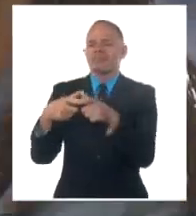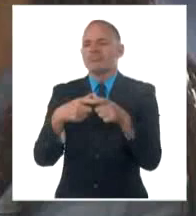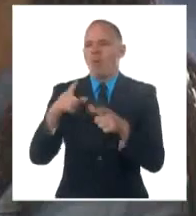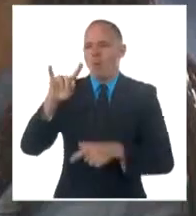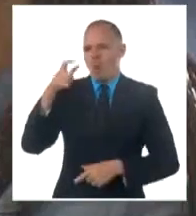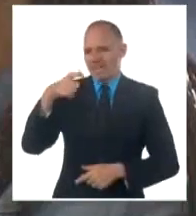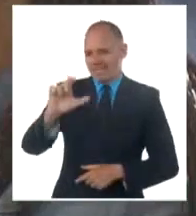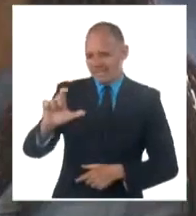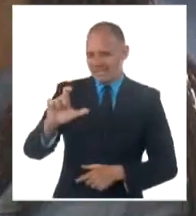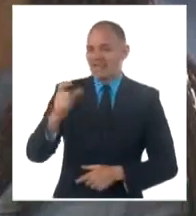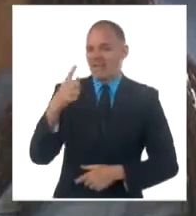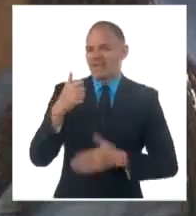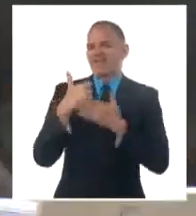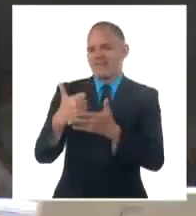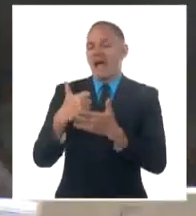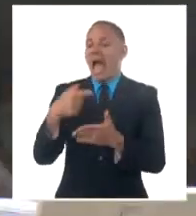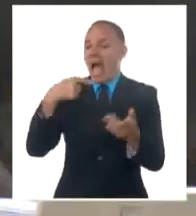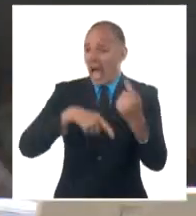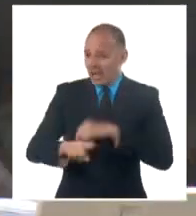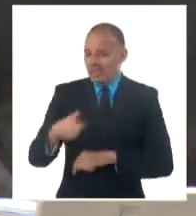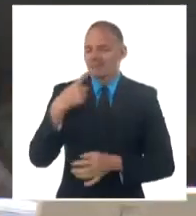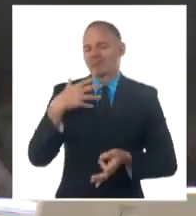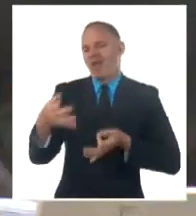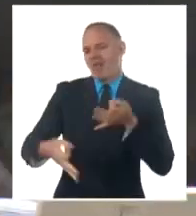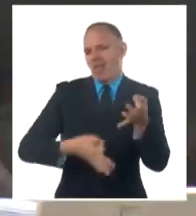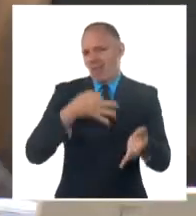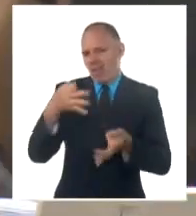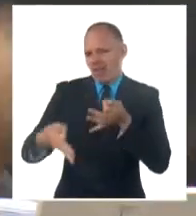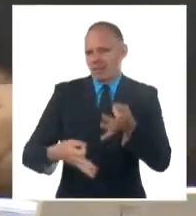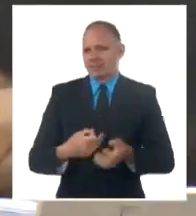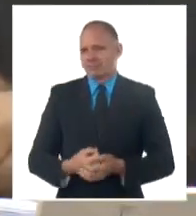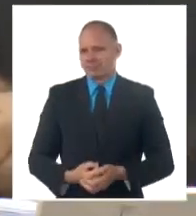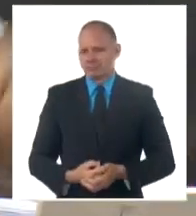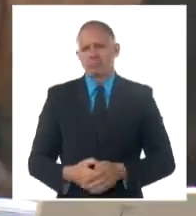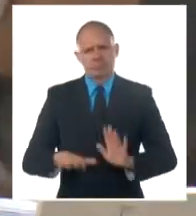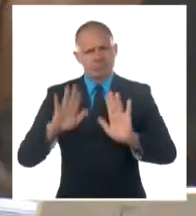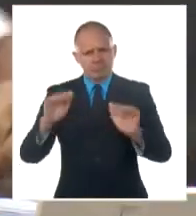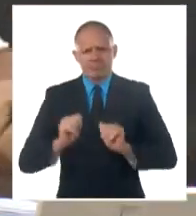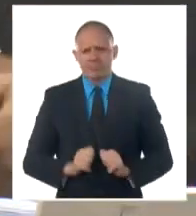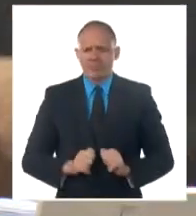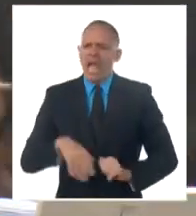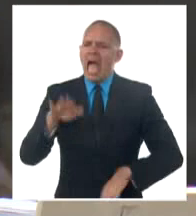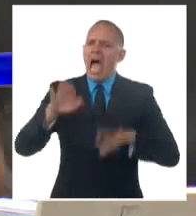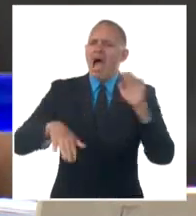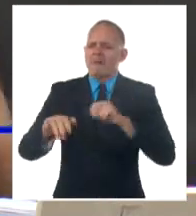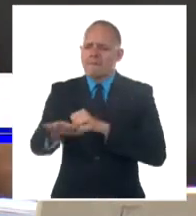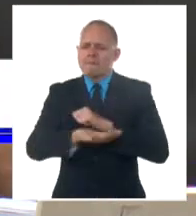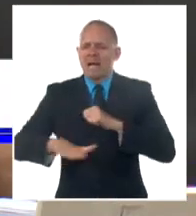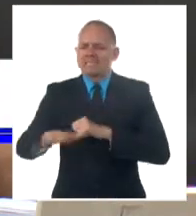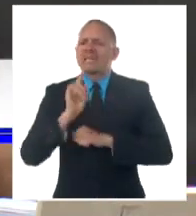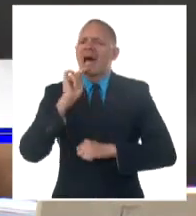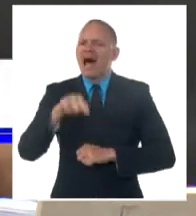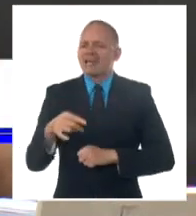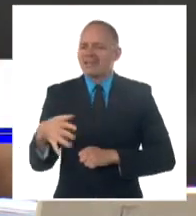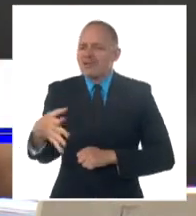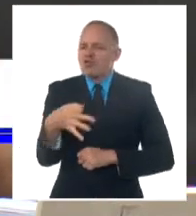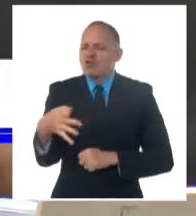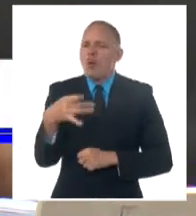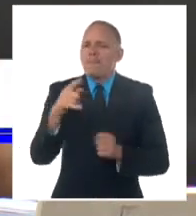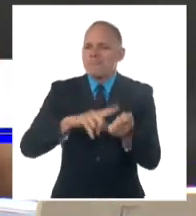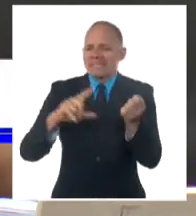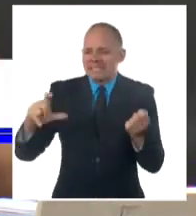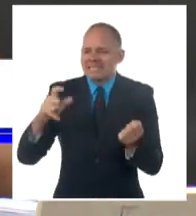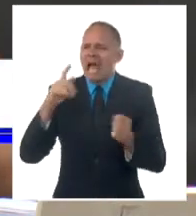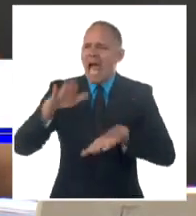temas que se debatieron durante la visita. Donde tenemos un núcleo del partido y hay un comité de base, el comité de base no se reúne. ¿Cómo